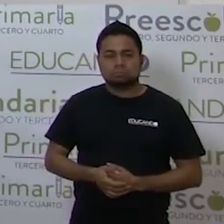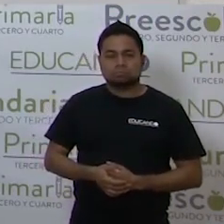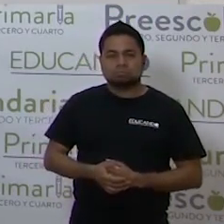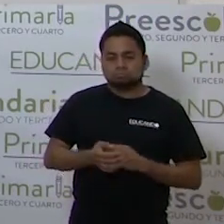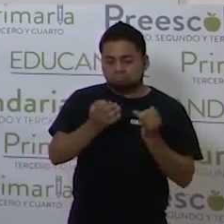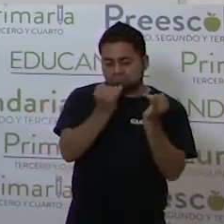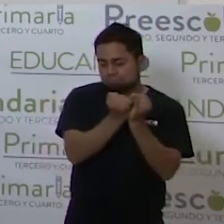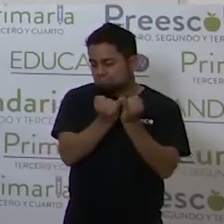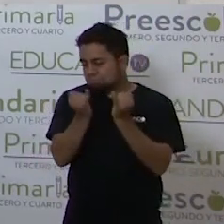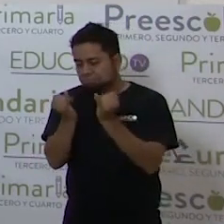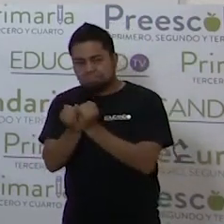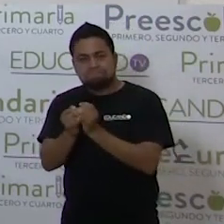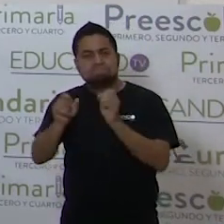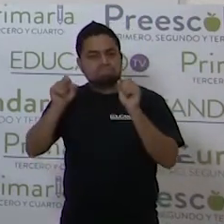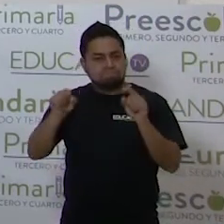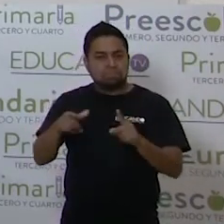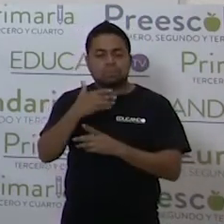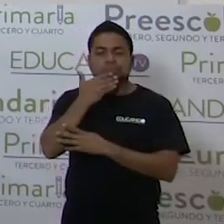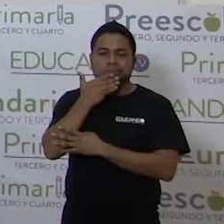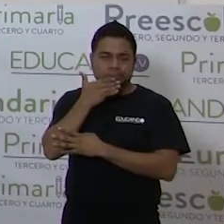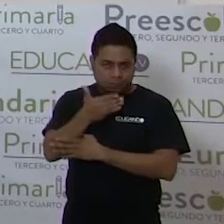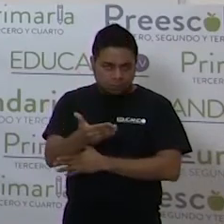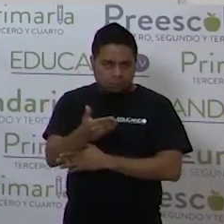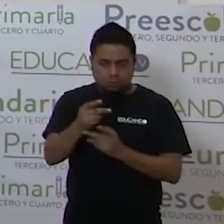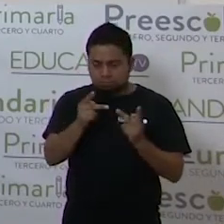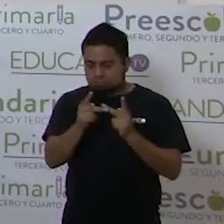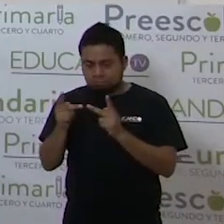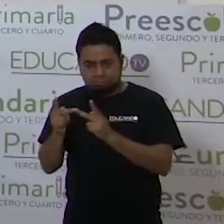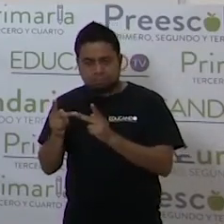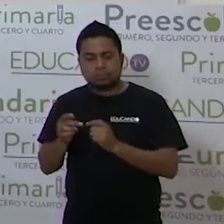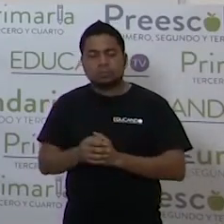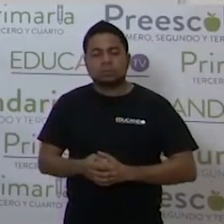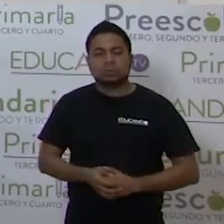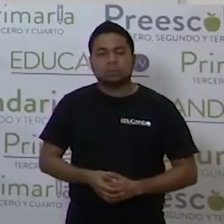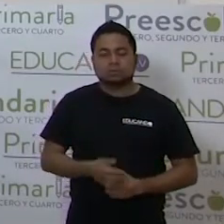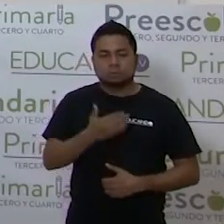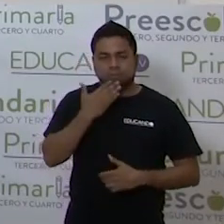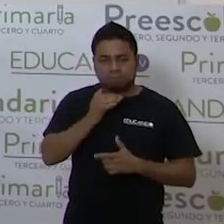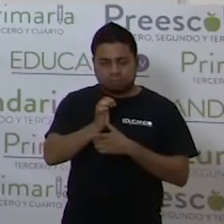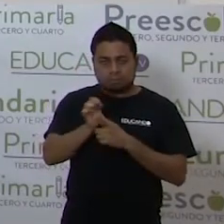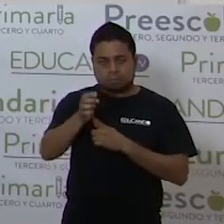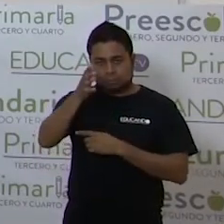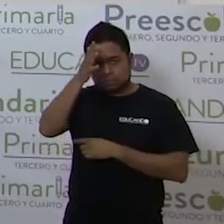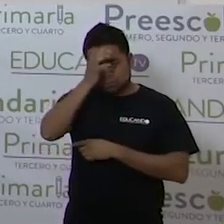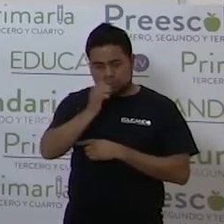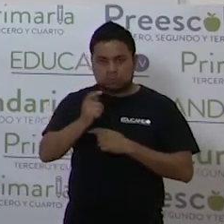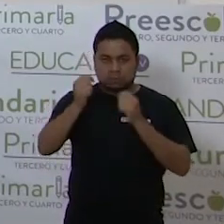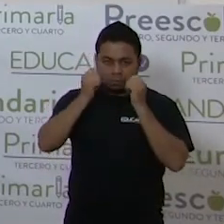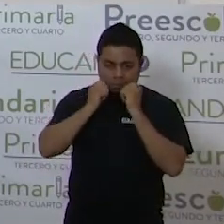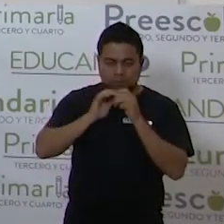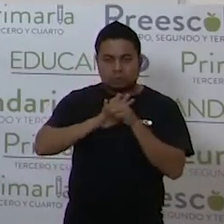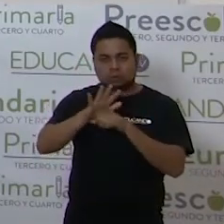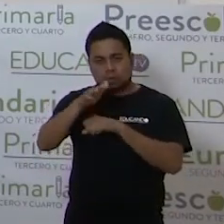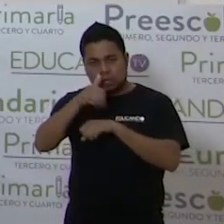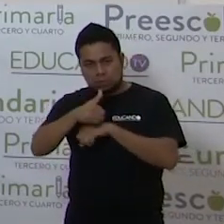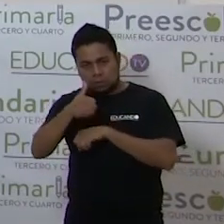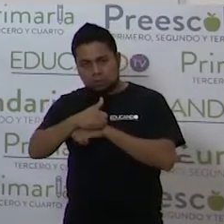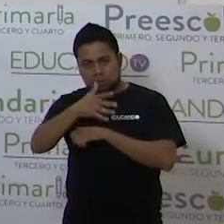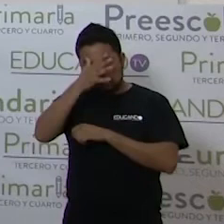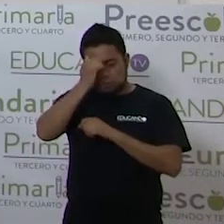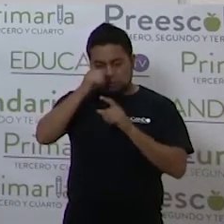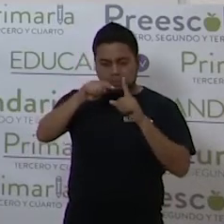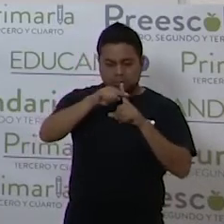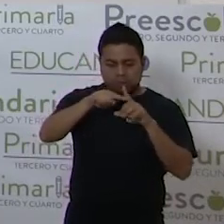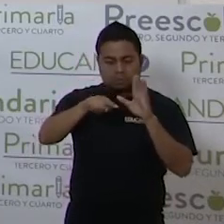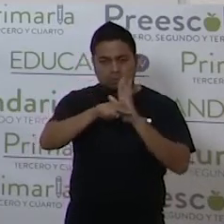con la igualdad por lo tanto estamos en lo correcto entonces recuerden no importa que el número sea los signos se van a